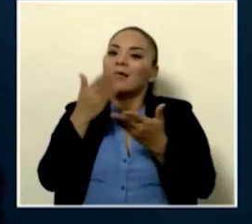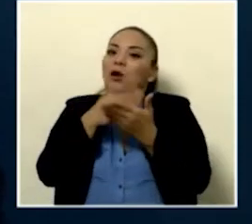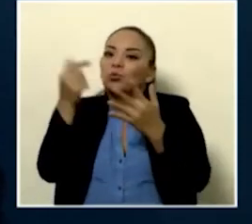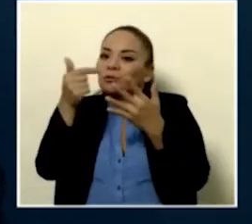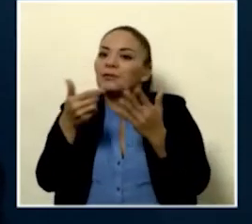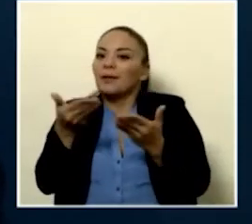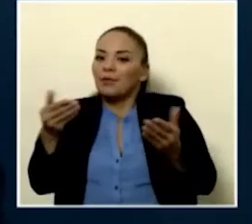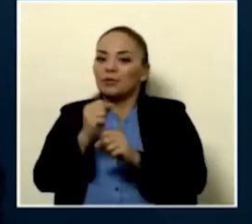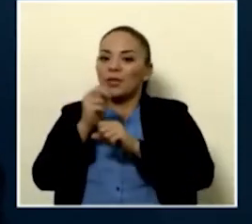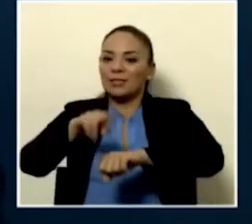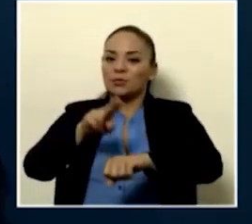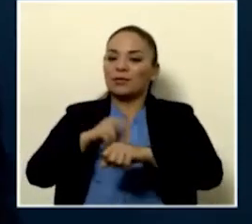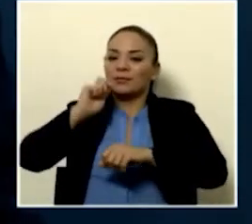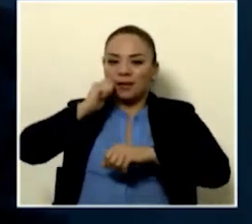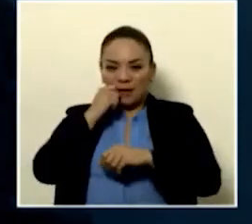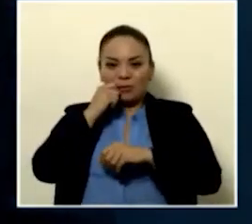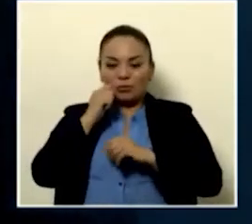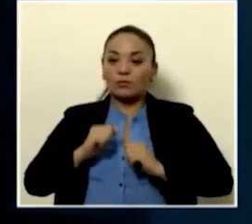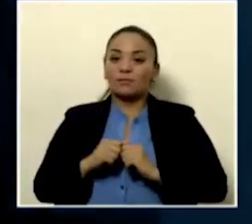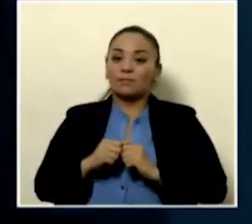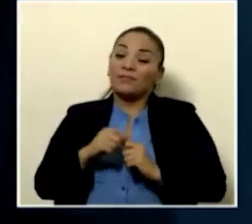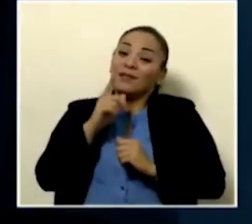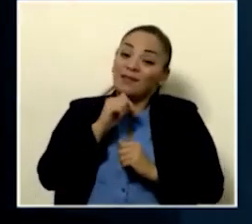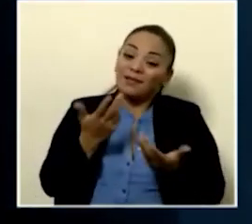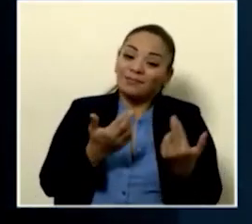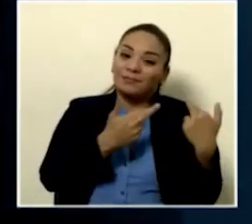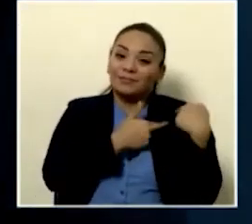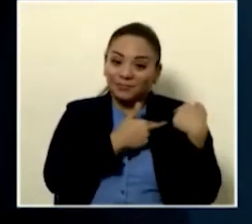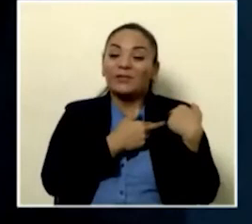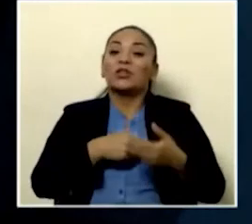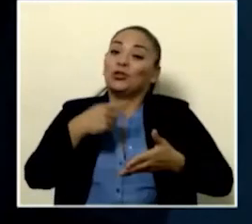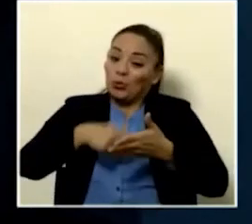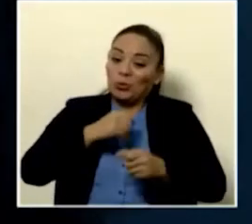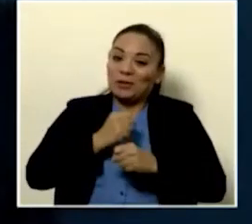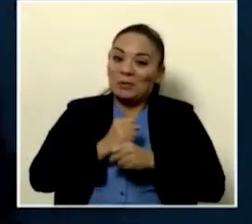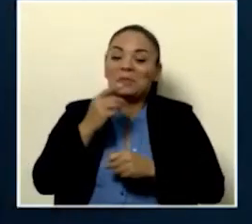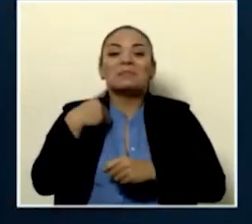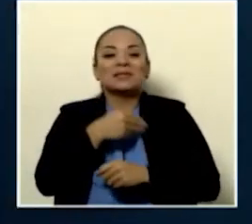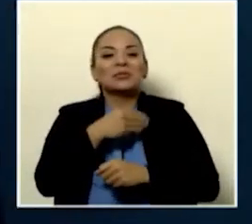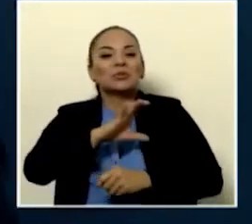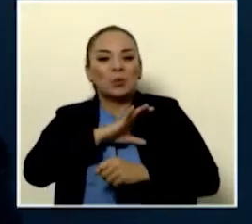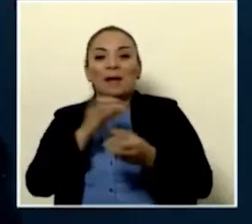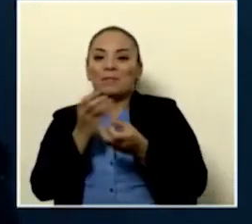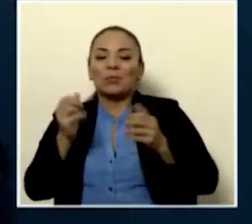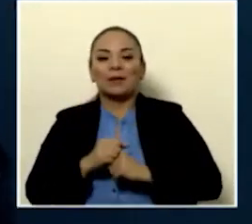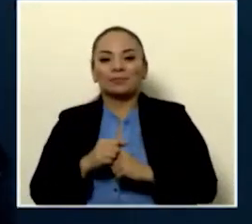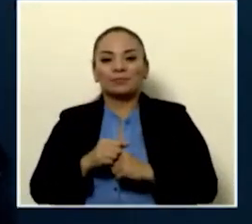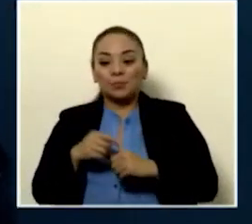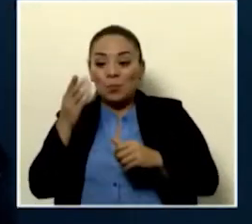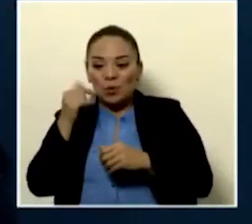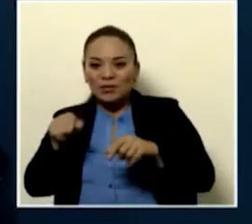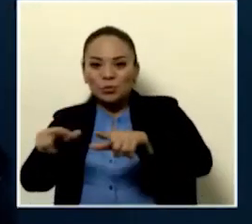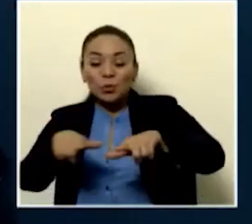de Estado y le va a tocar duro al ministro de Seguridad Pública porque esos patios, una vez